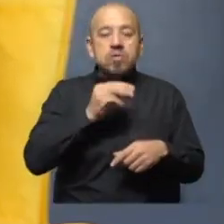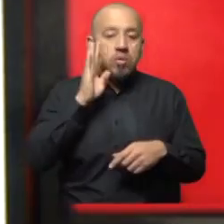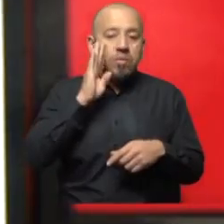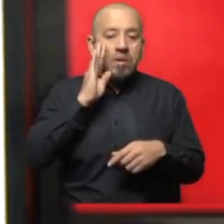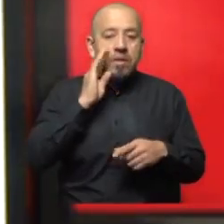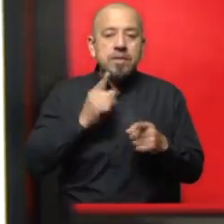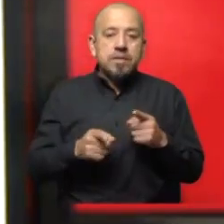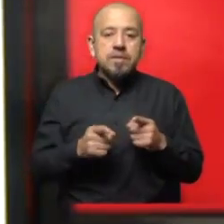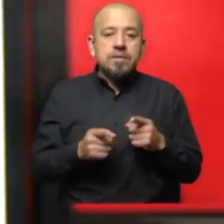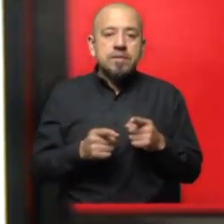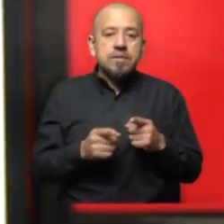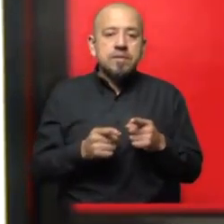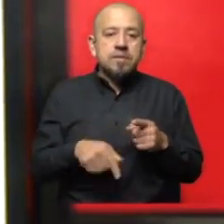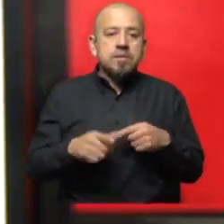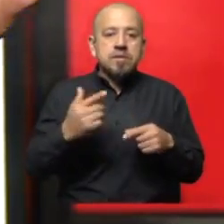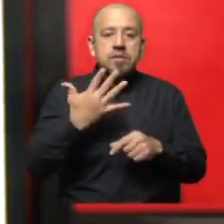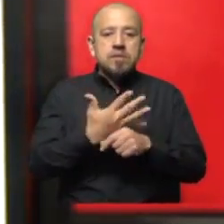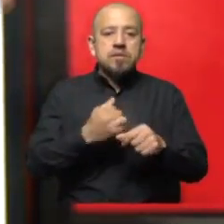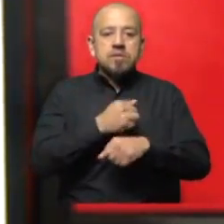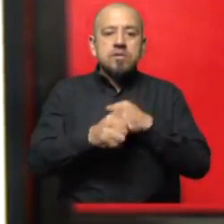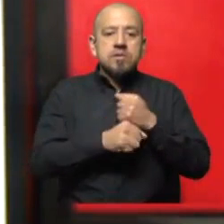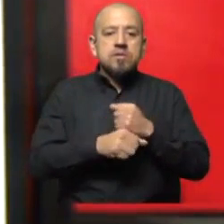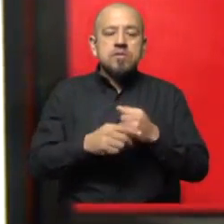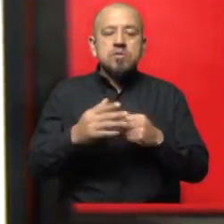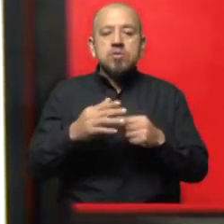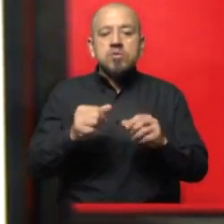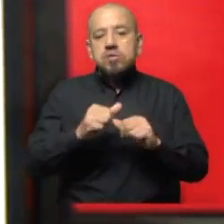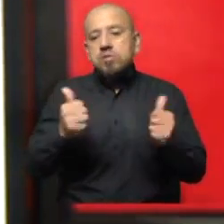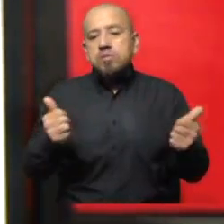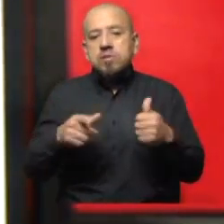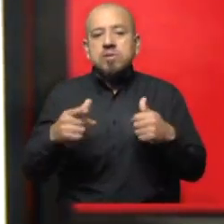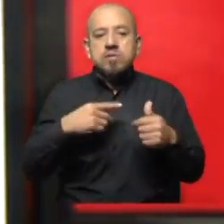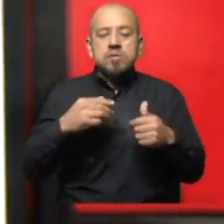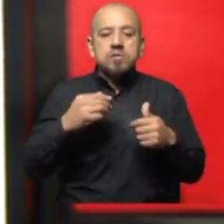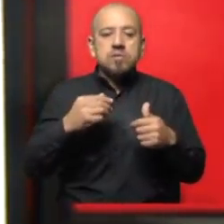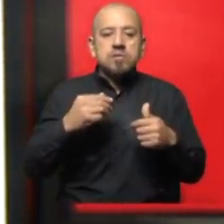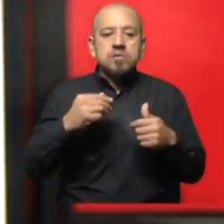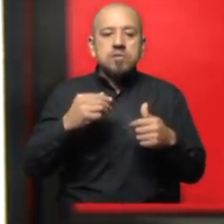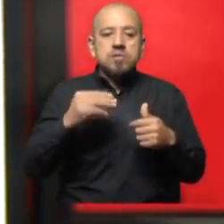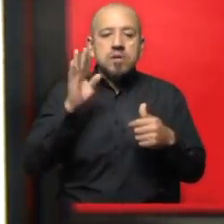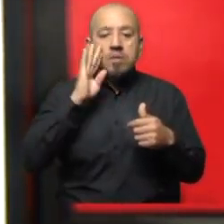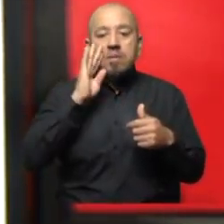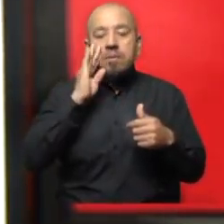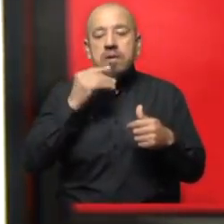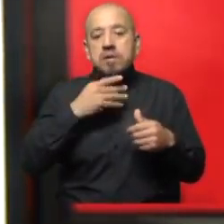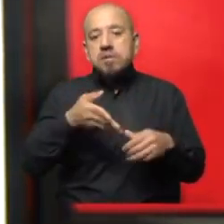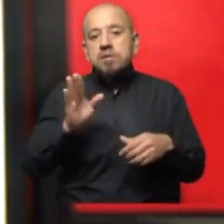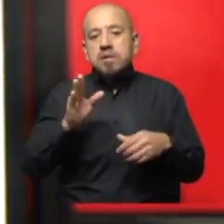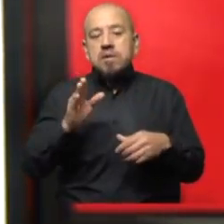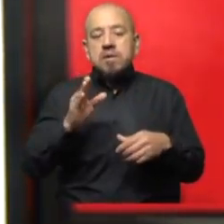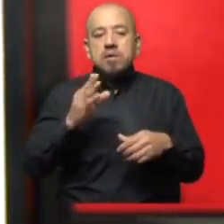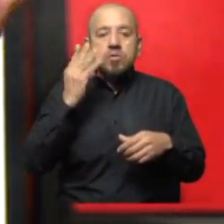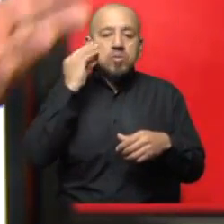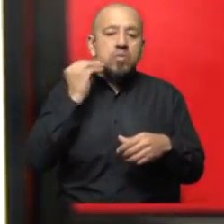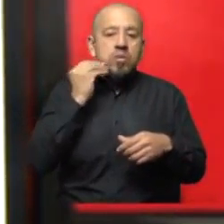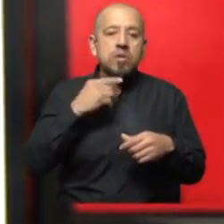éste a partir de cinco años mi padre se separan mi madre se va a vivir con su madre con mi abuela y